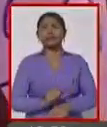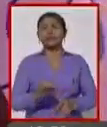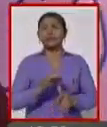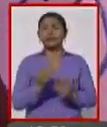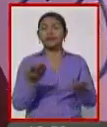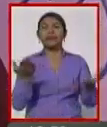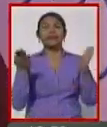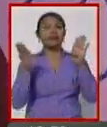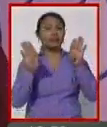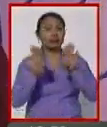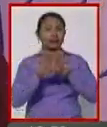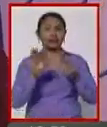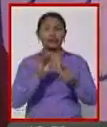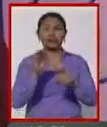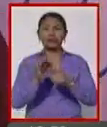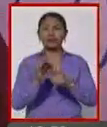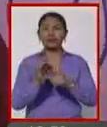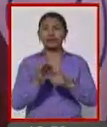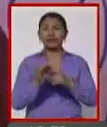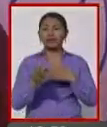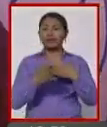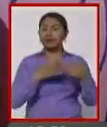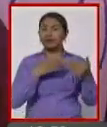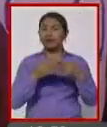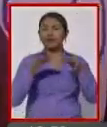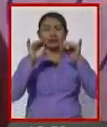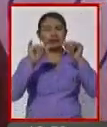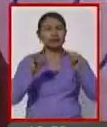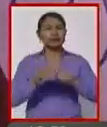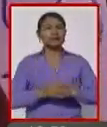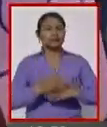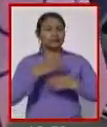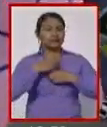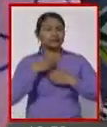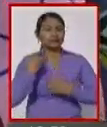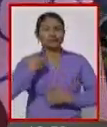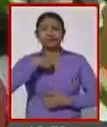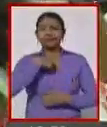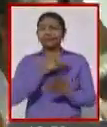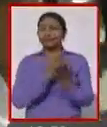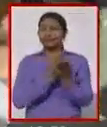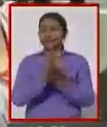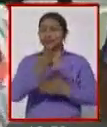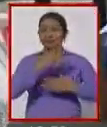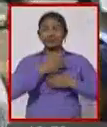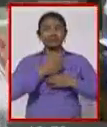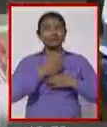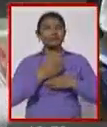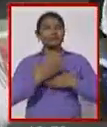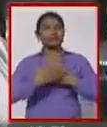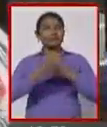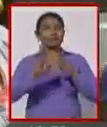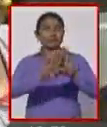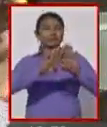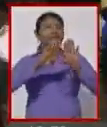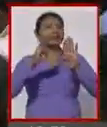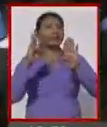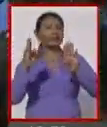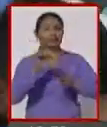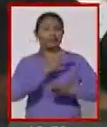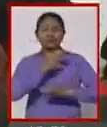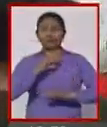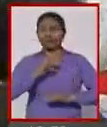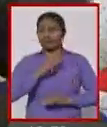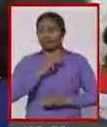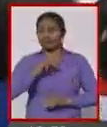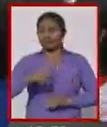que cesar, o nos tiene que hacer, que nos haga. Estamos reclamando nuestros derechos. La protesta se fue hasta la puerta principal del